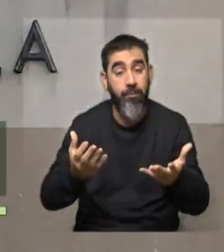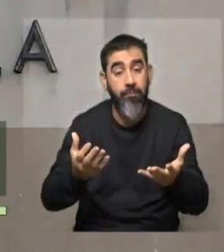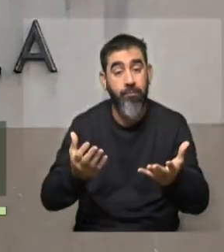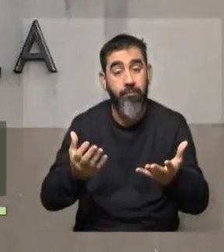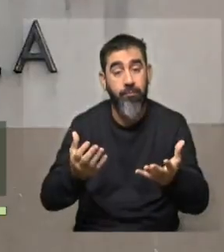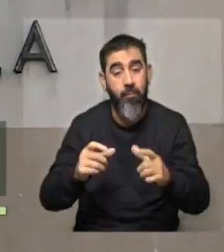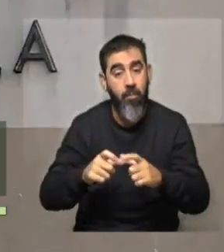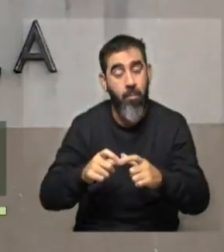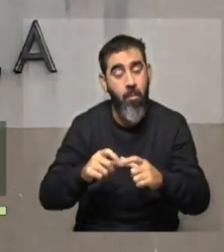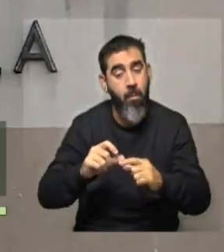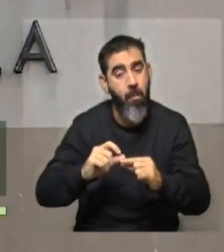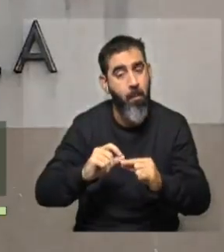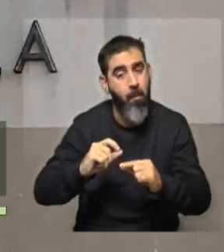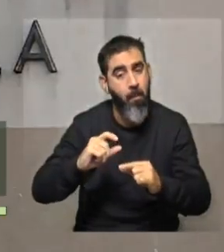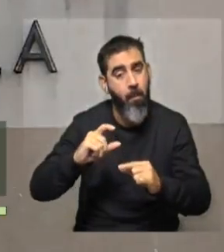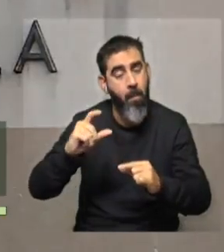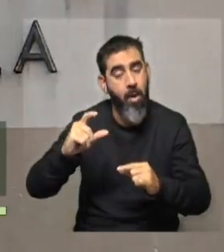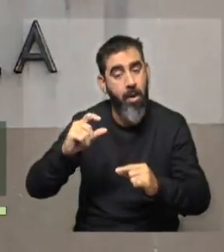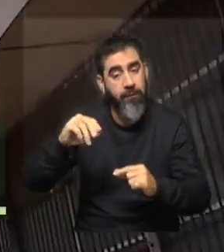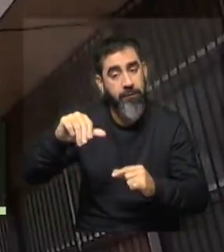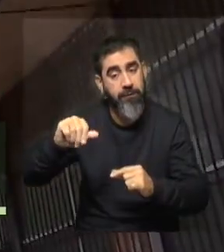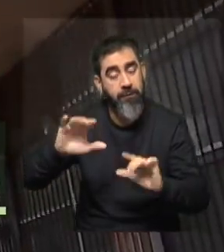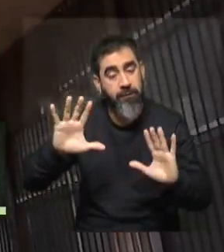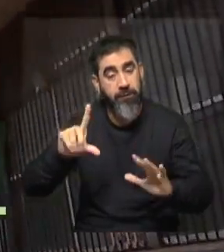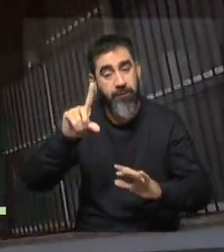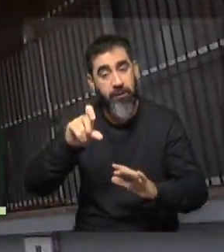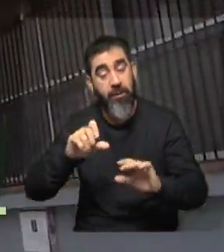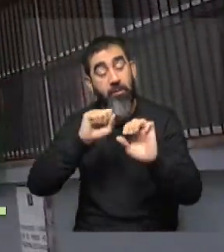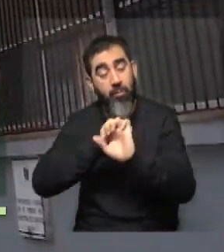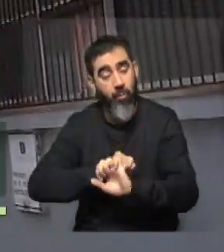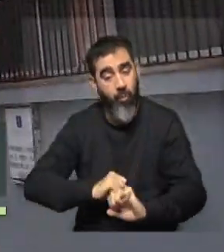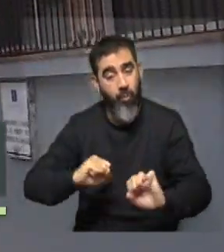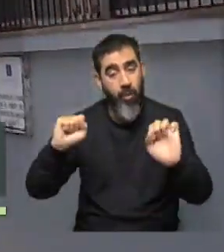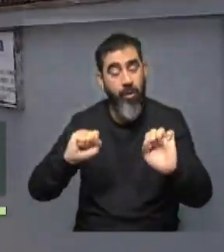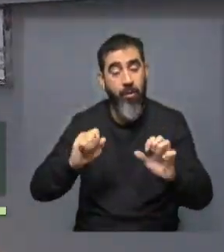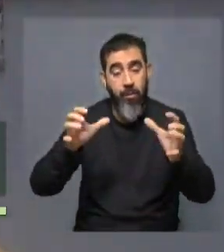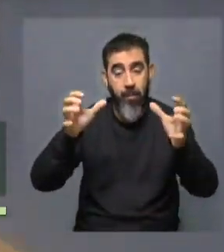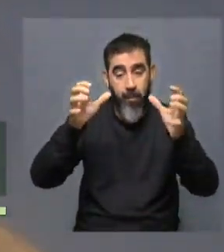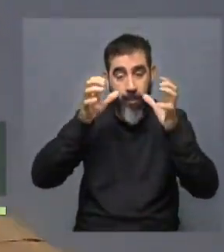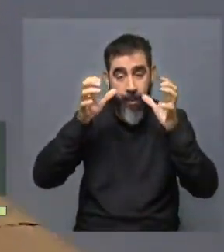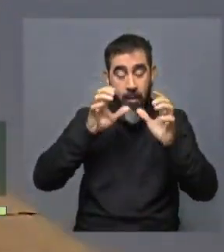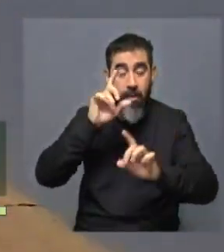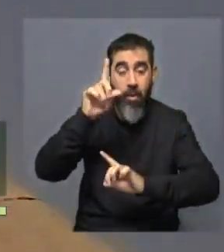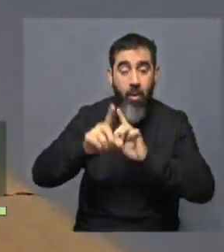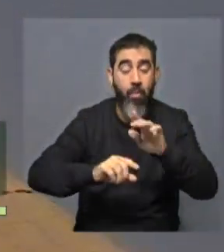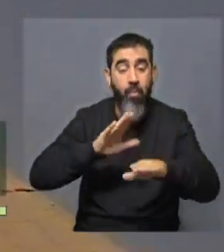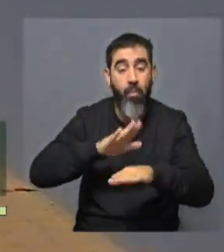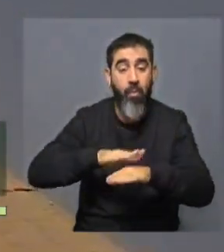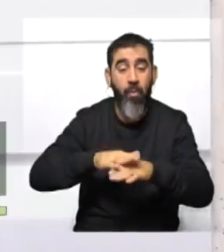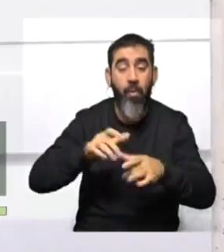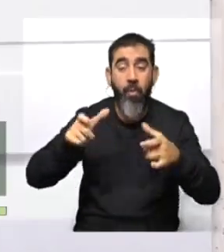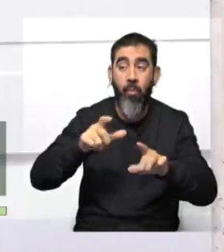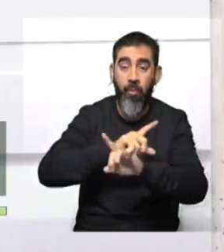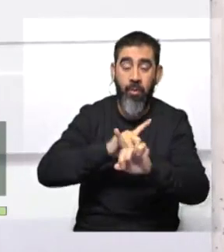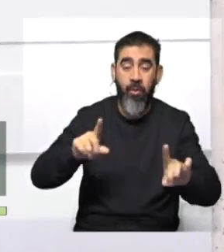venía la conductividad del agua eso podía poner en riesgo en algún momento por suerte no